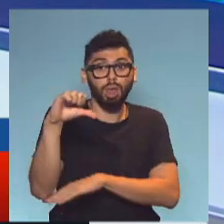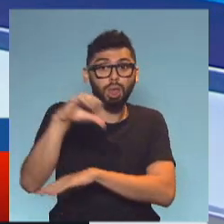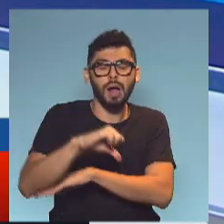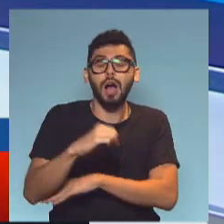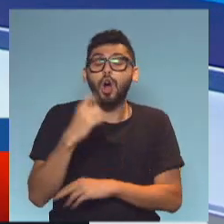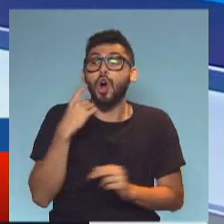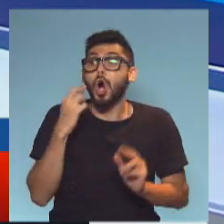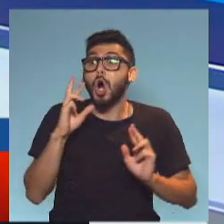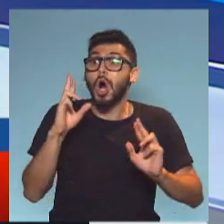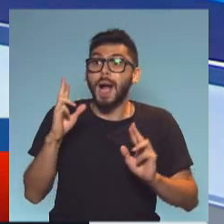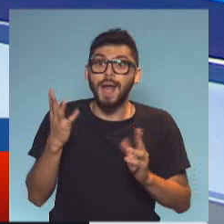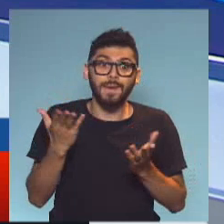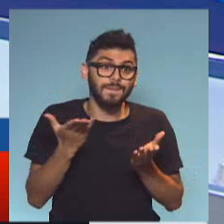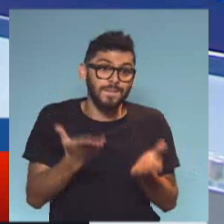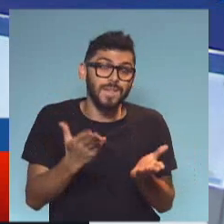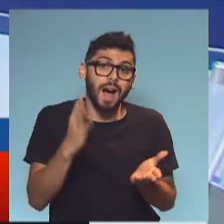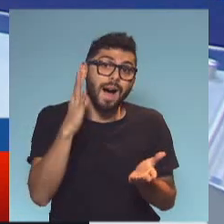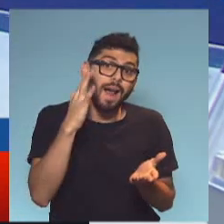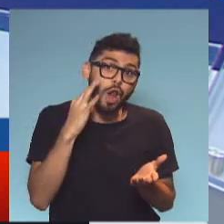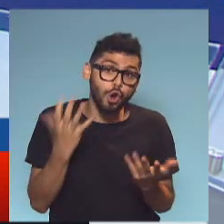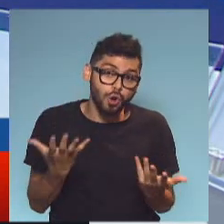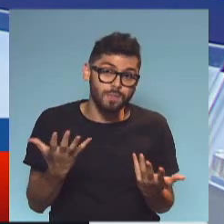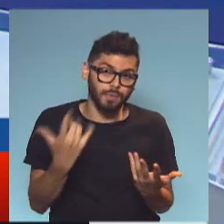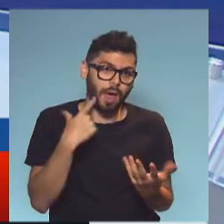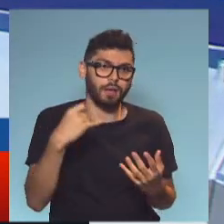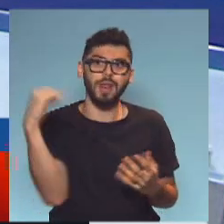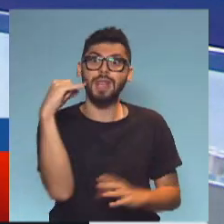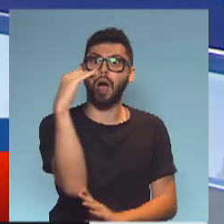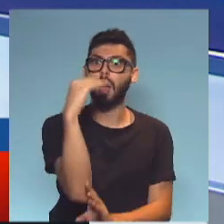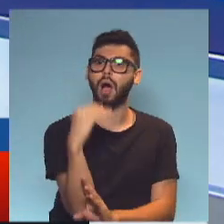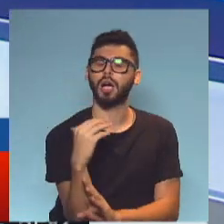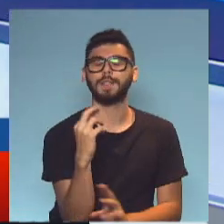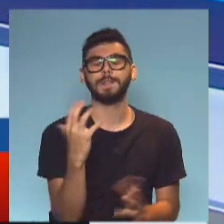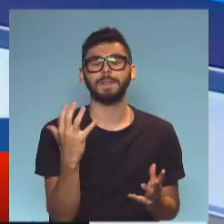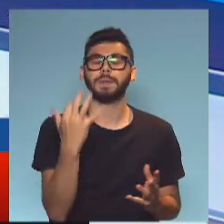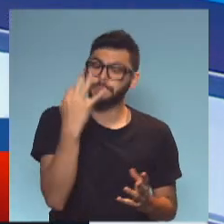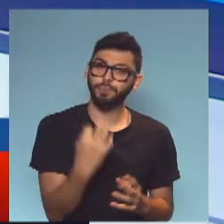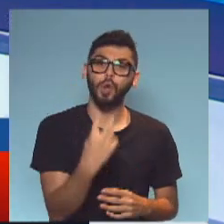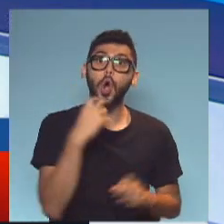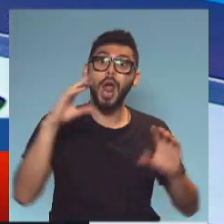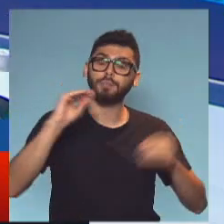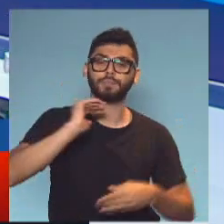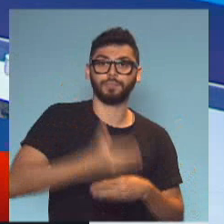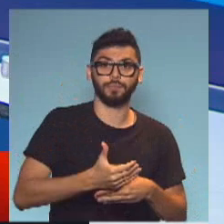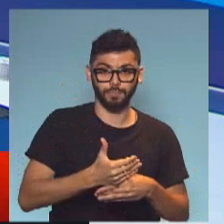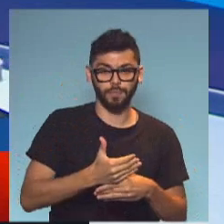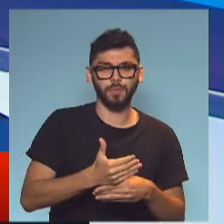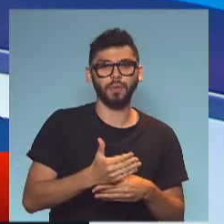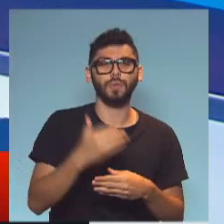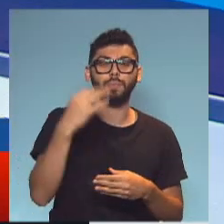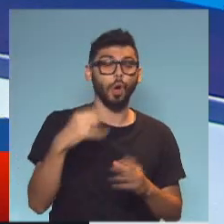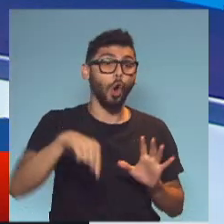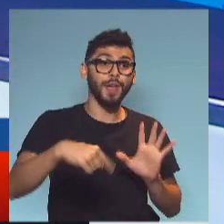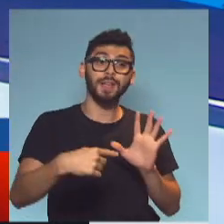que pueda paliar un nuevo efecto negativo, pero la restricción es a partir de las 23 horas. Hoy, como para ir hacia asterisco, Horacio Rodríguez